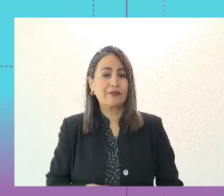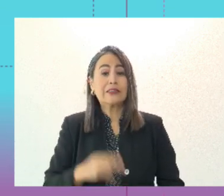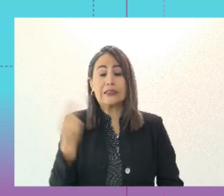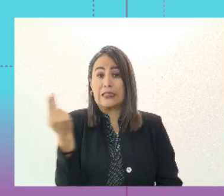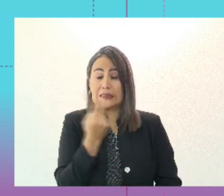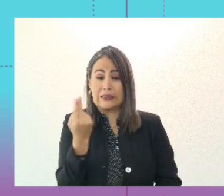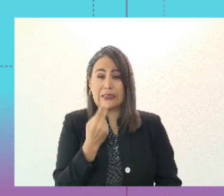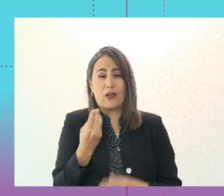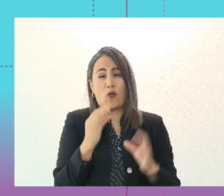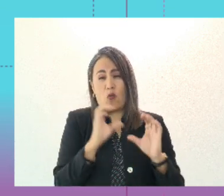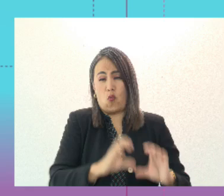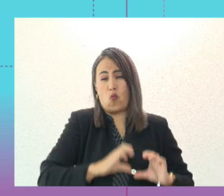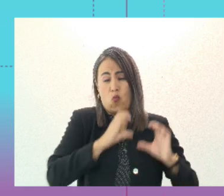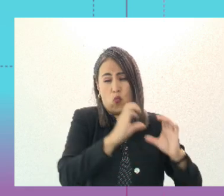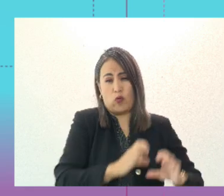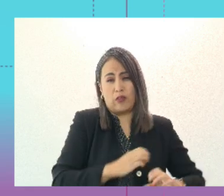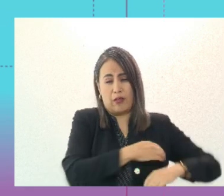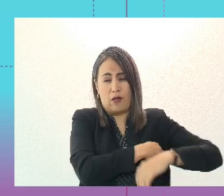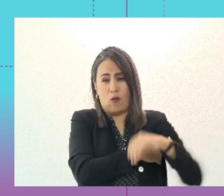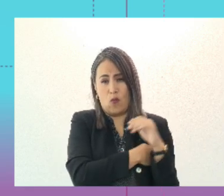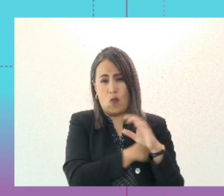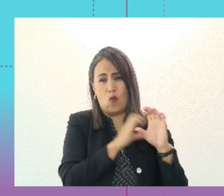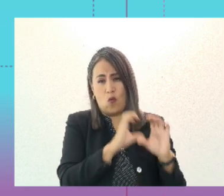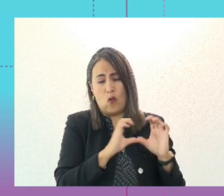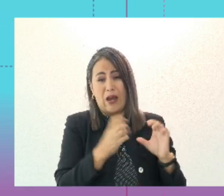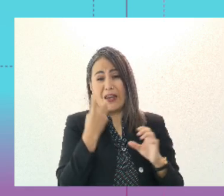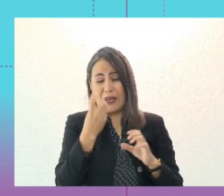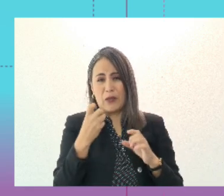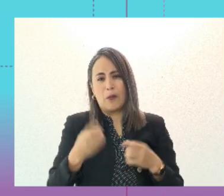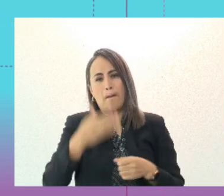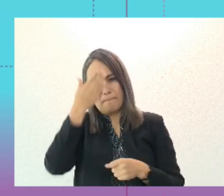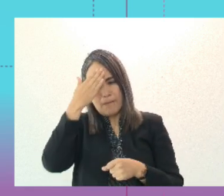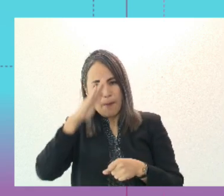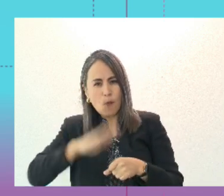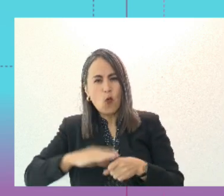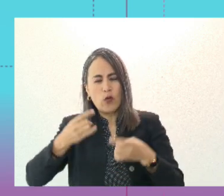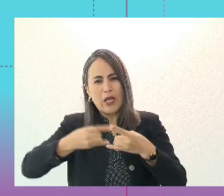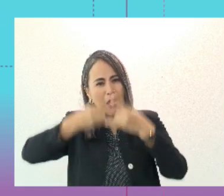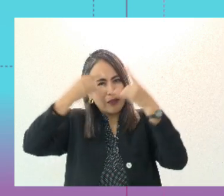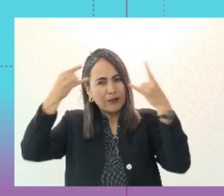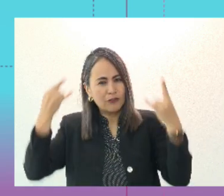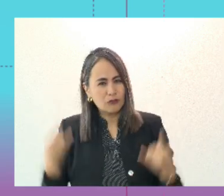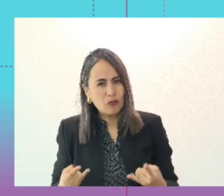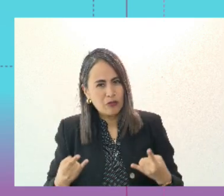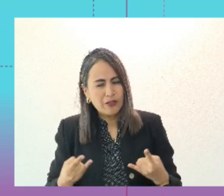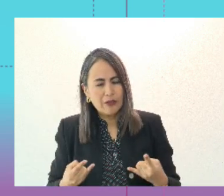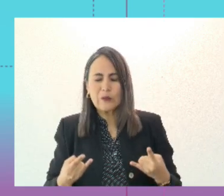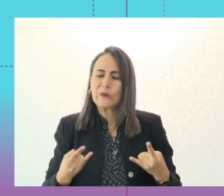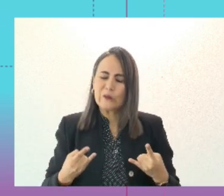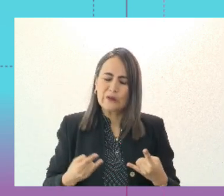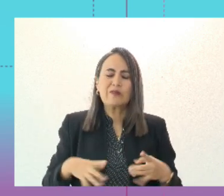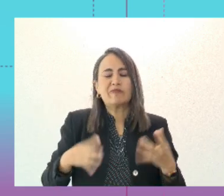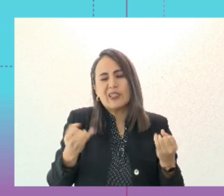Conservar, preservar, procurar y recuperar nuestra memoria histórica es también tener presente el dolor y el